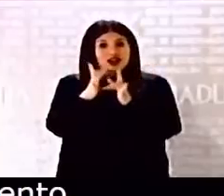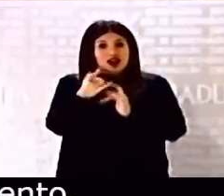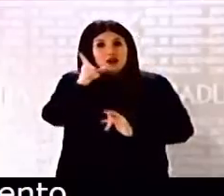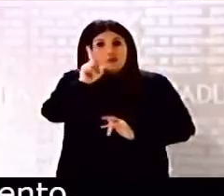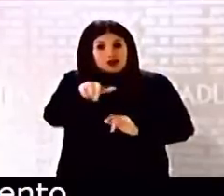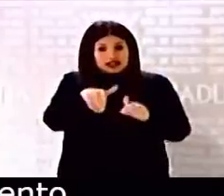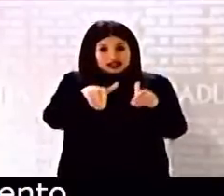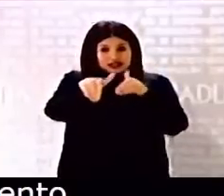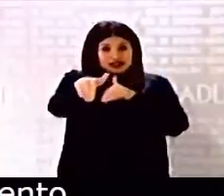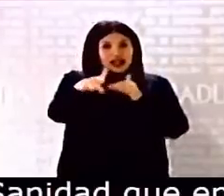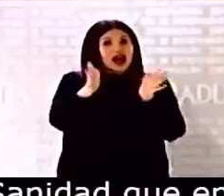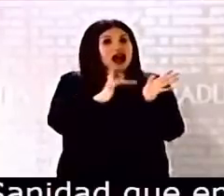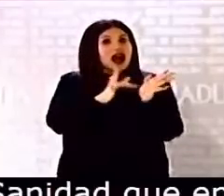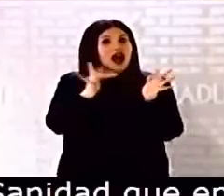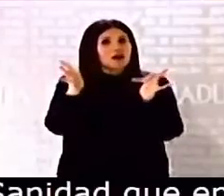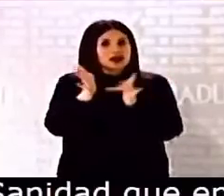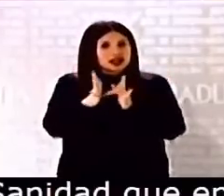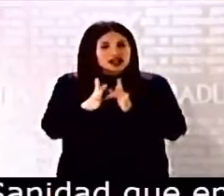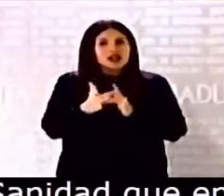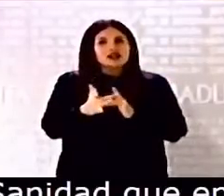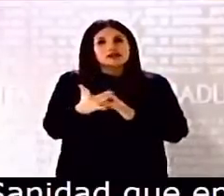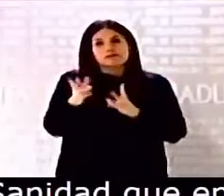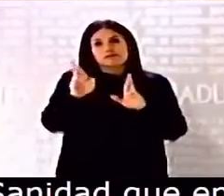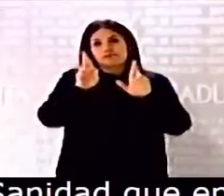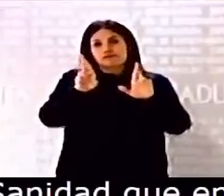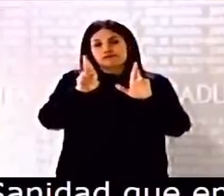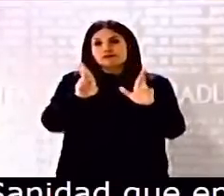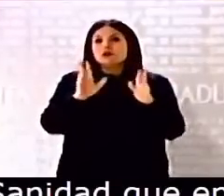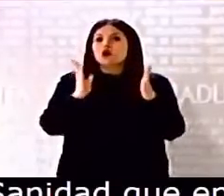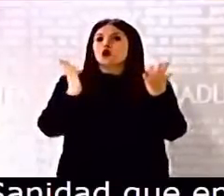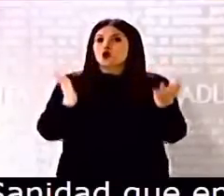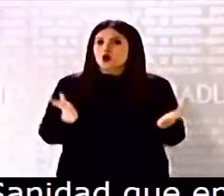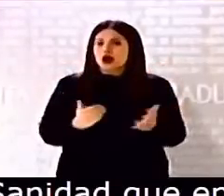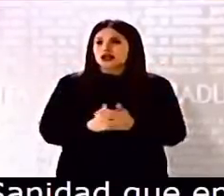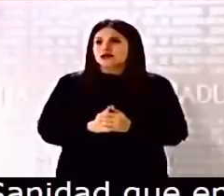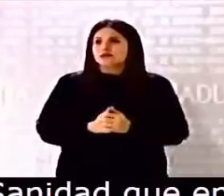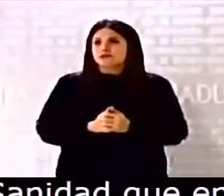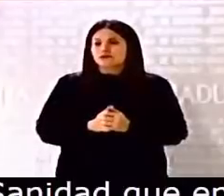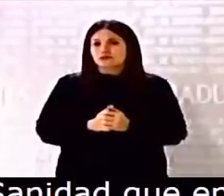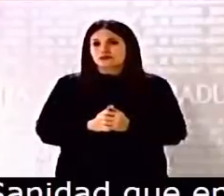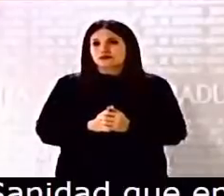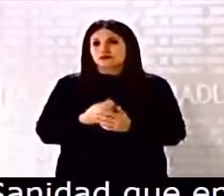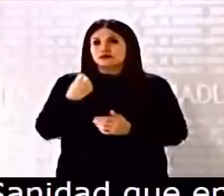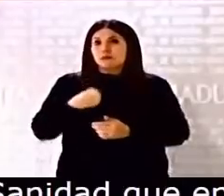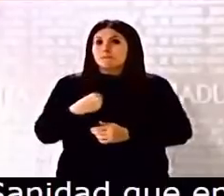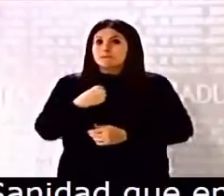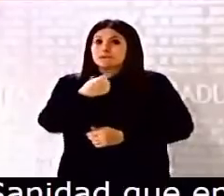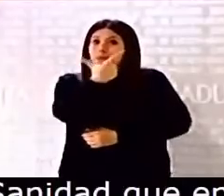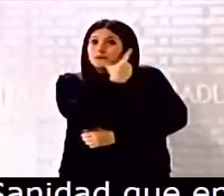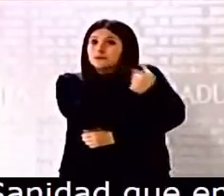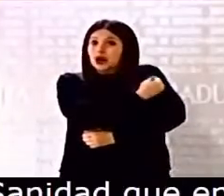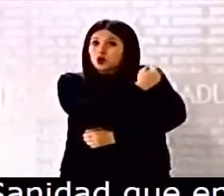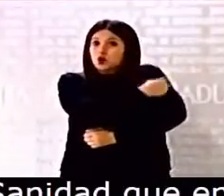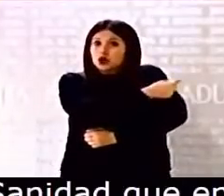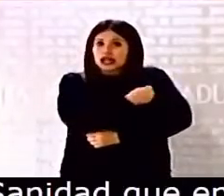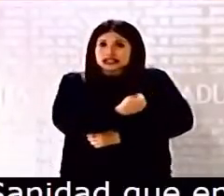abril dispongamos de un número muy importante de vacunas.